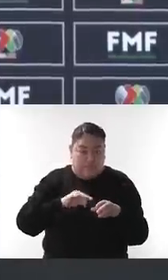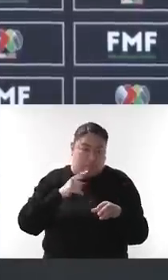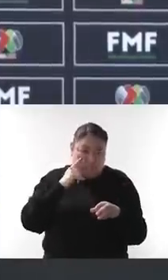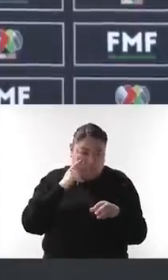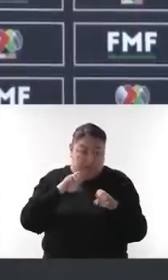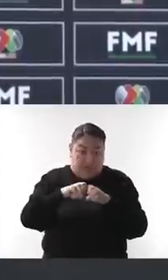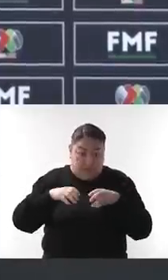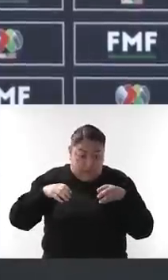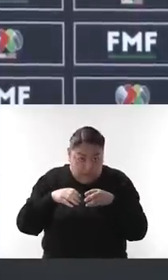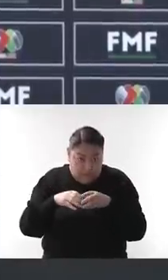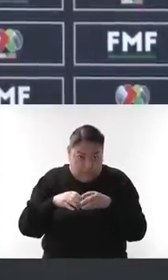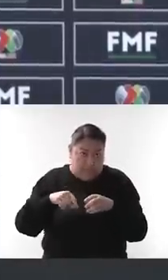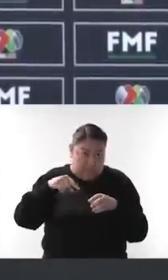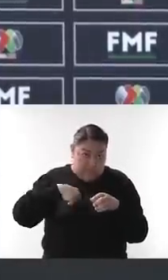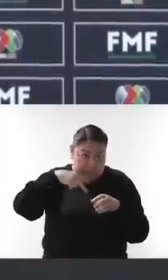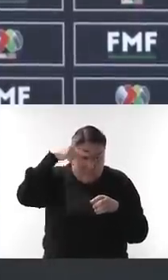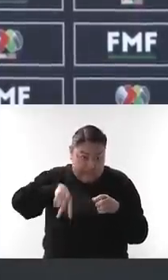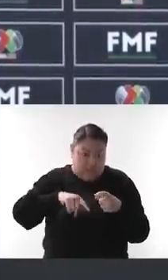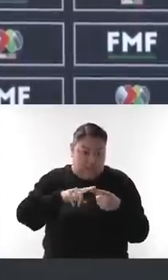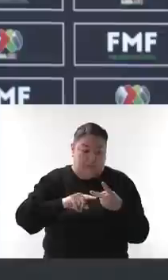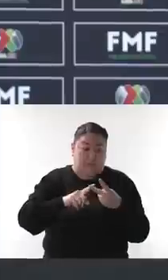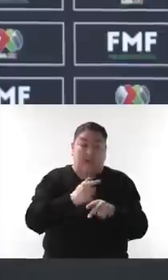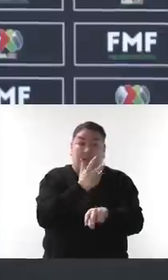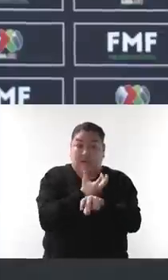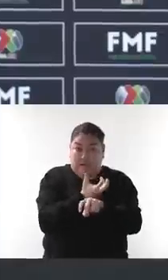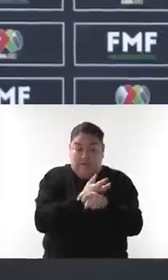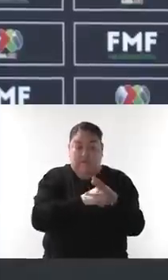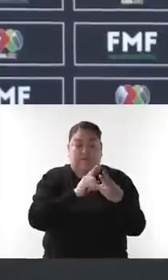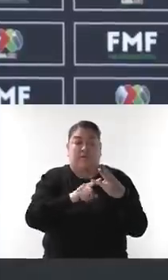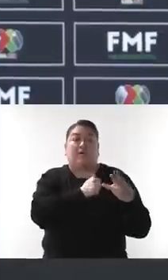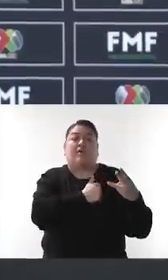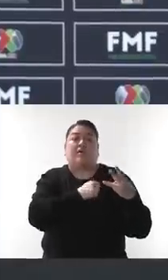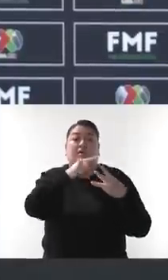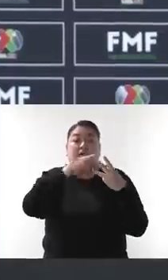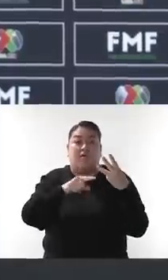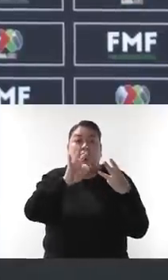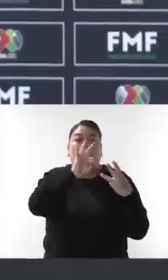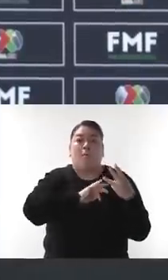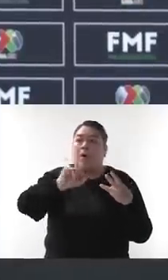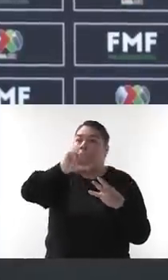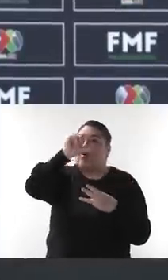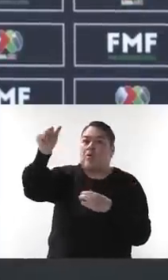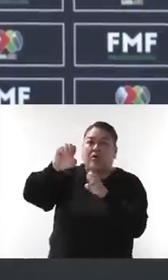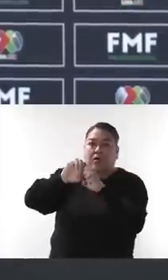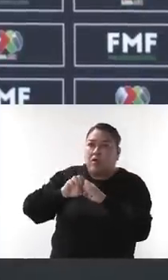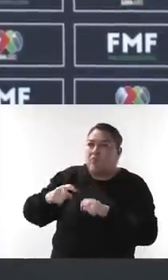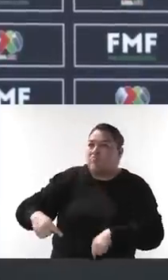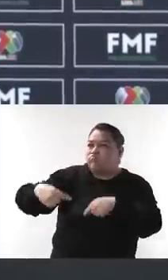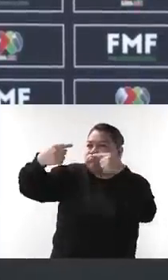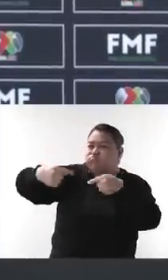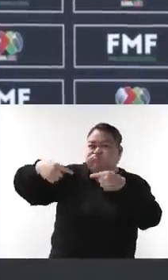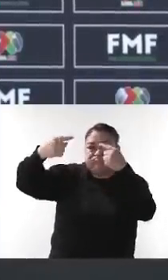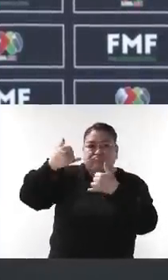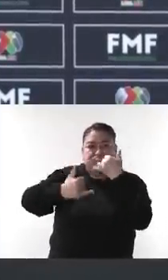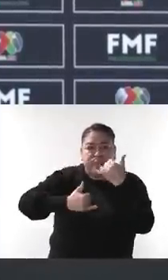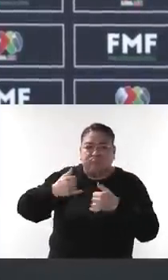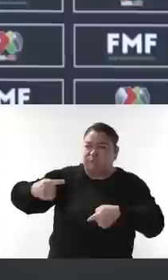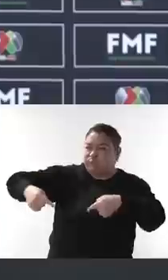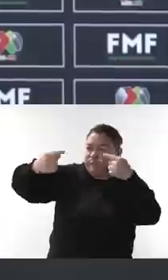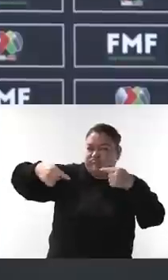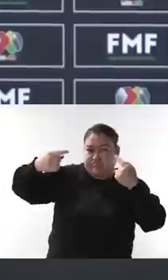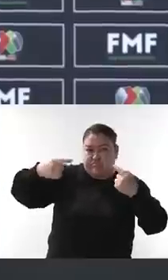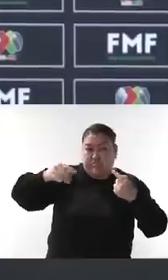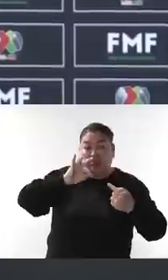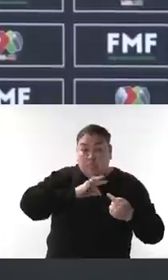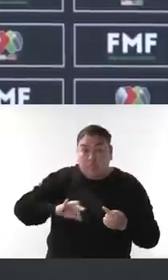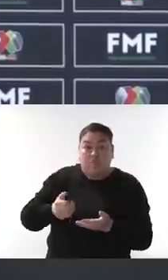sino de las tres selecciones de Norteamérica, tengamos espacios para competir contra grandes rivales. Y que no nada más nos sirva en lo